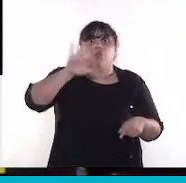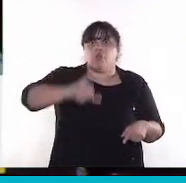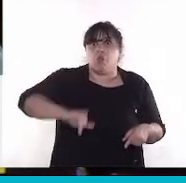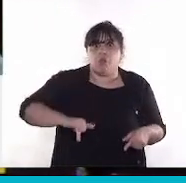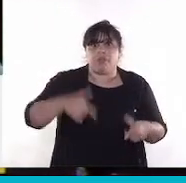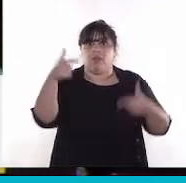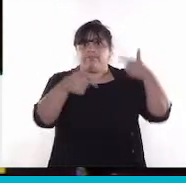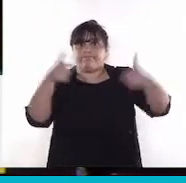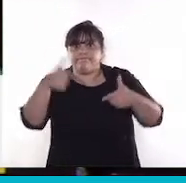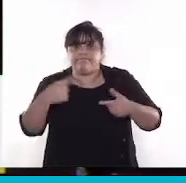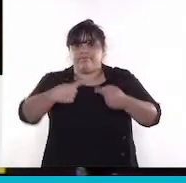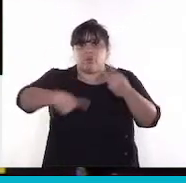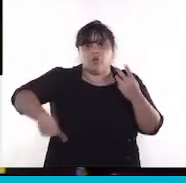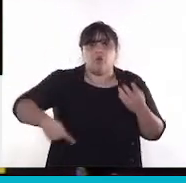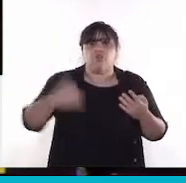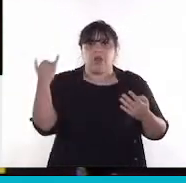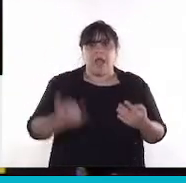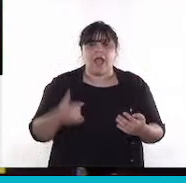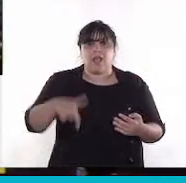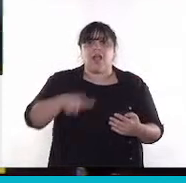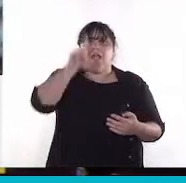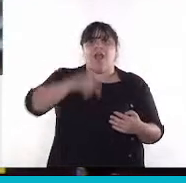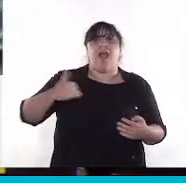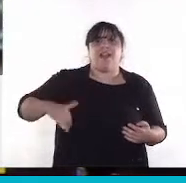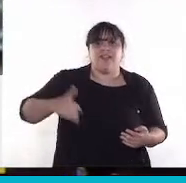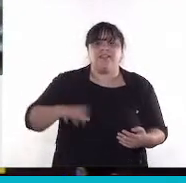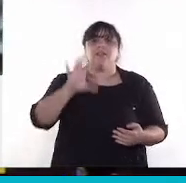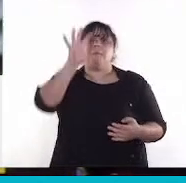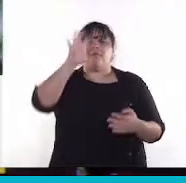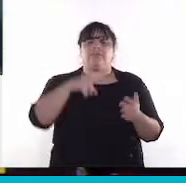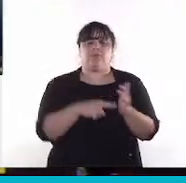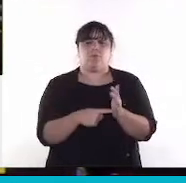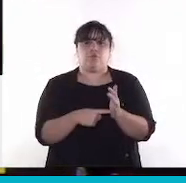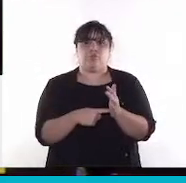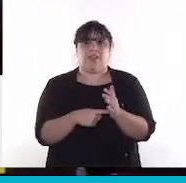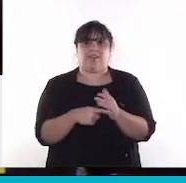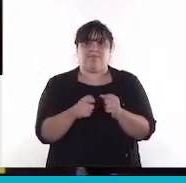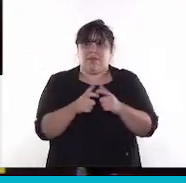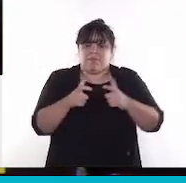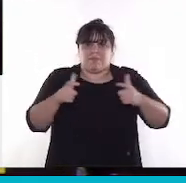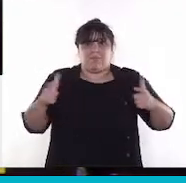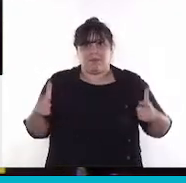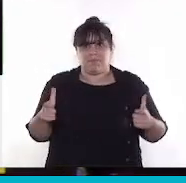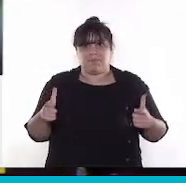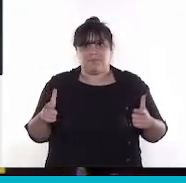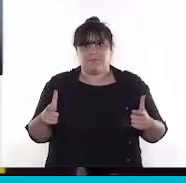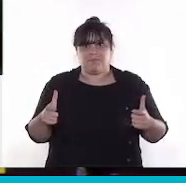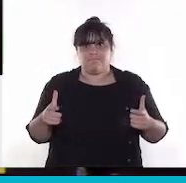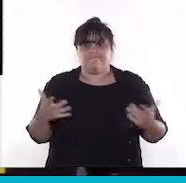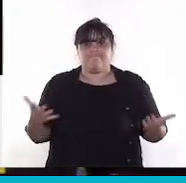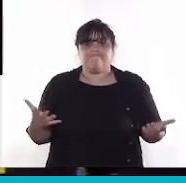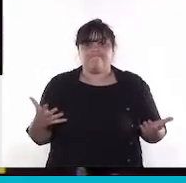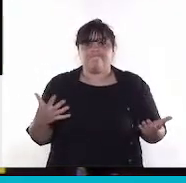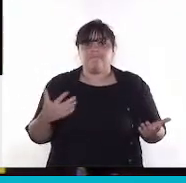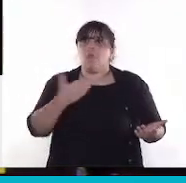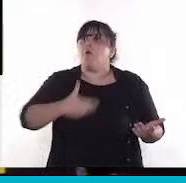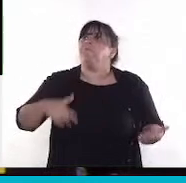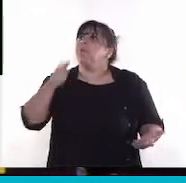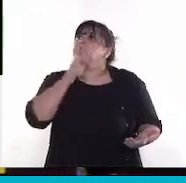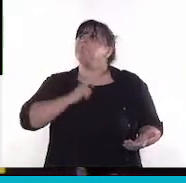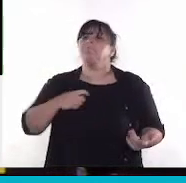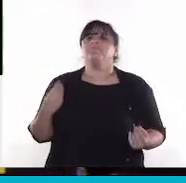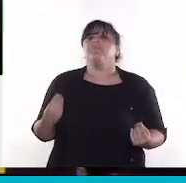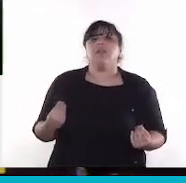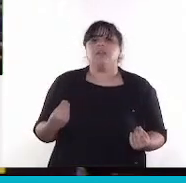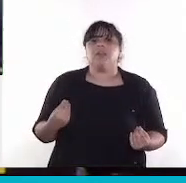profundiza en la Argentina y en la provincia de Buenos Aires. Y la respuesta del gobierno es